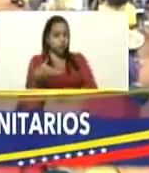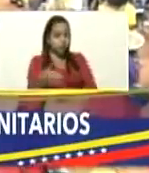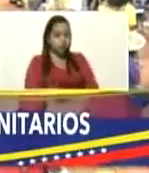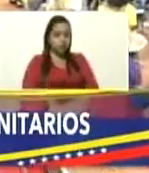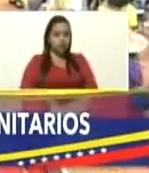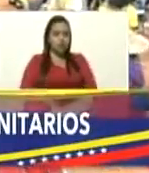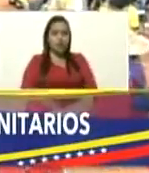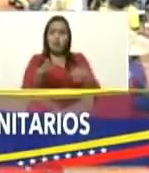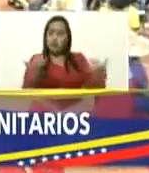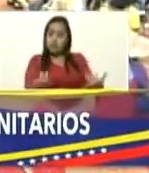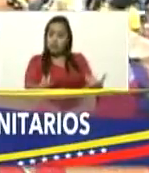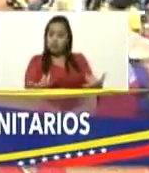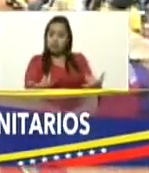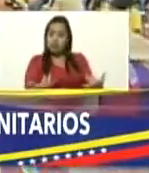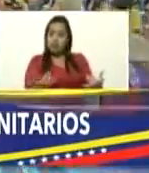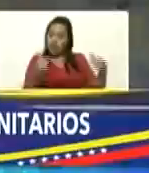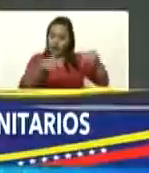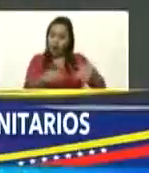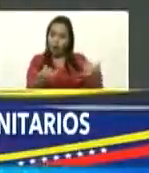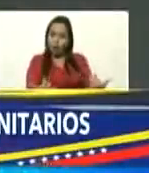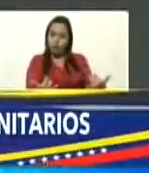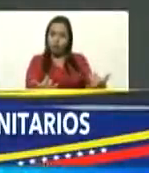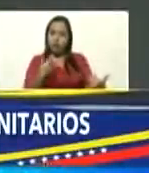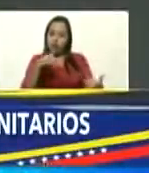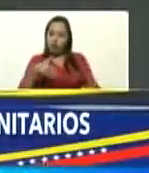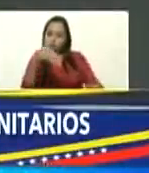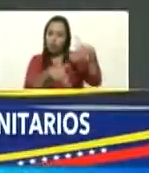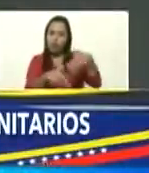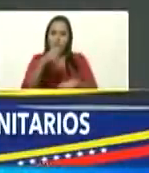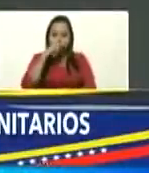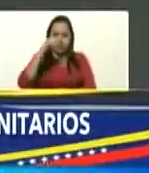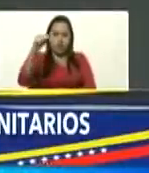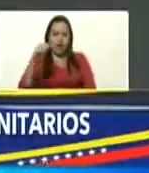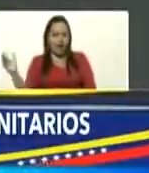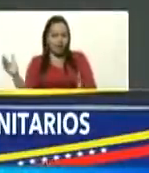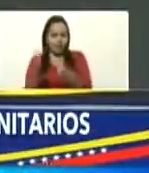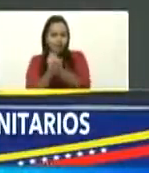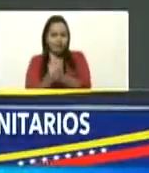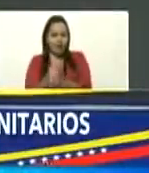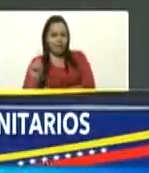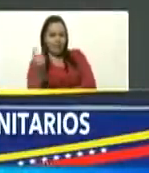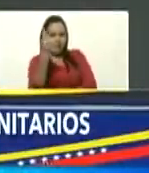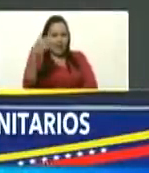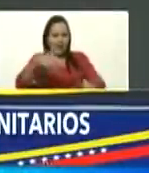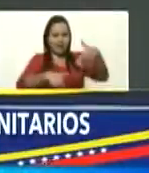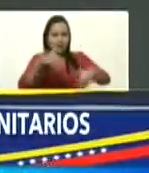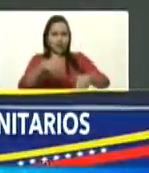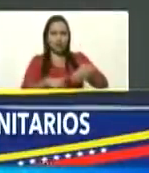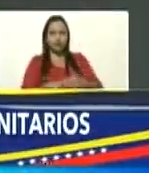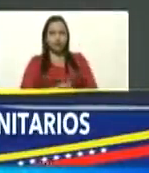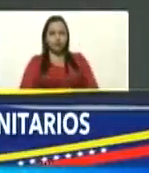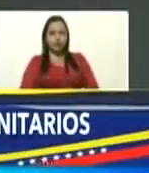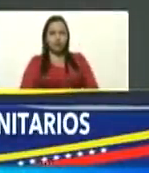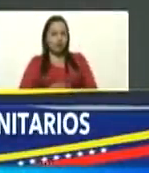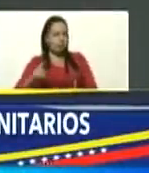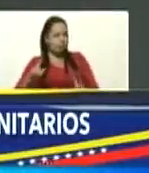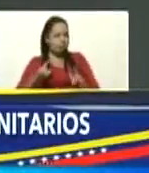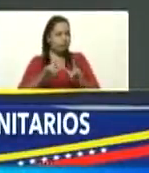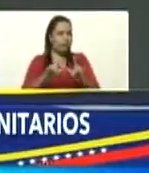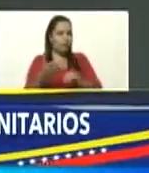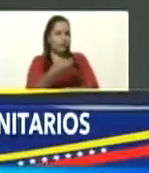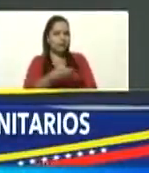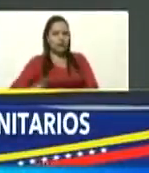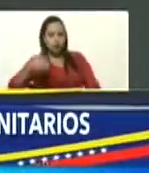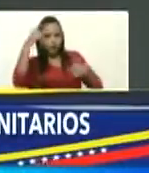y votamos por Nicolás. Y ganamos aquella primera elección por nuestro querido Nicolás Maduro.